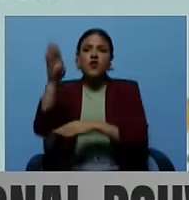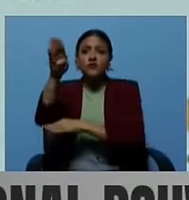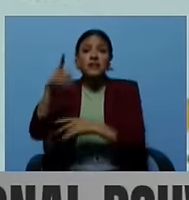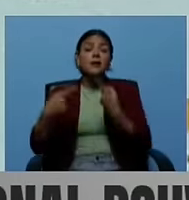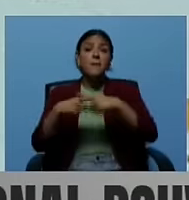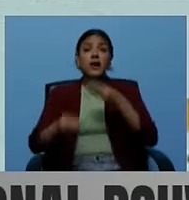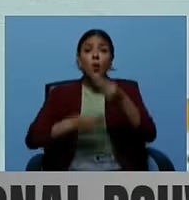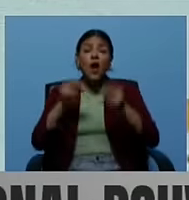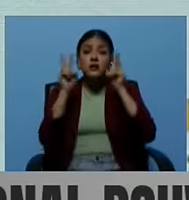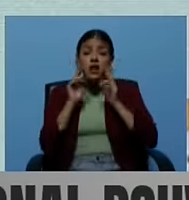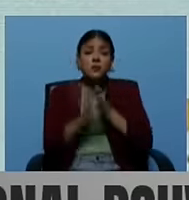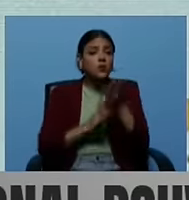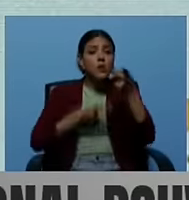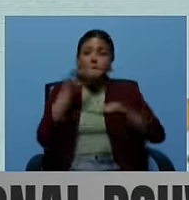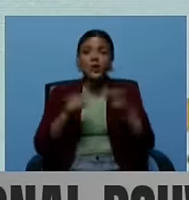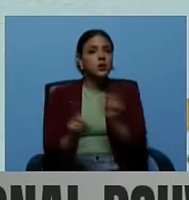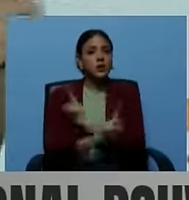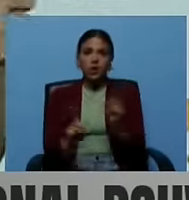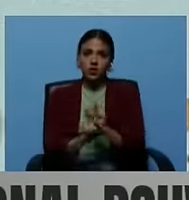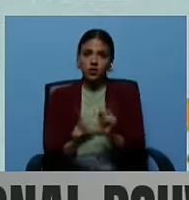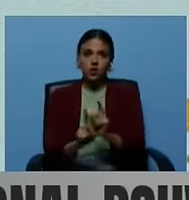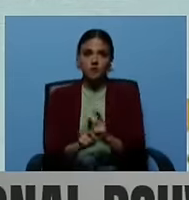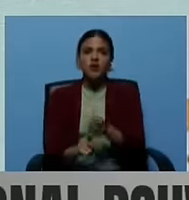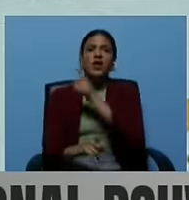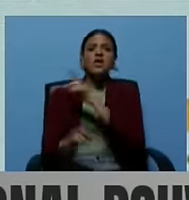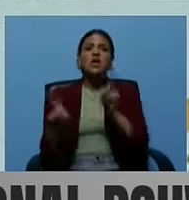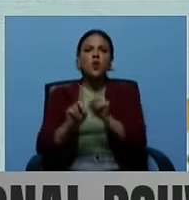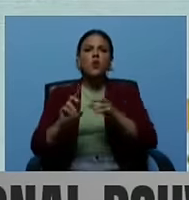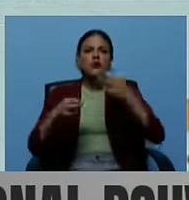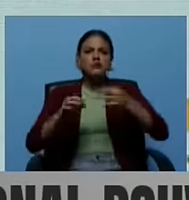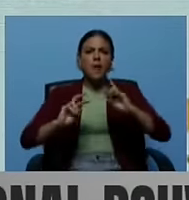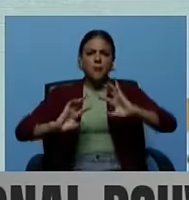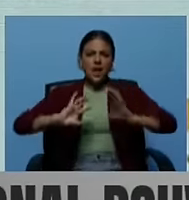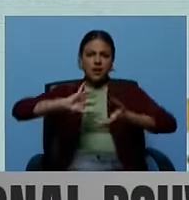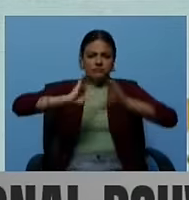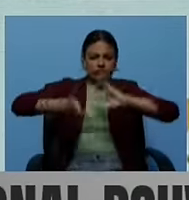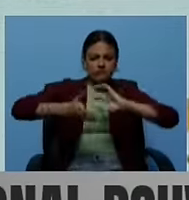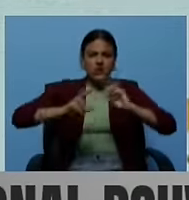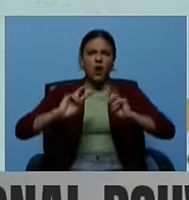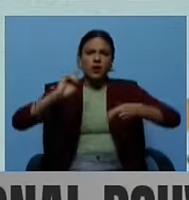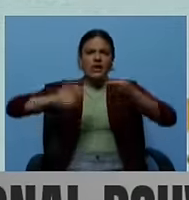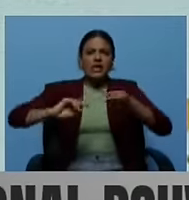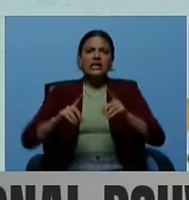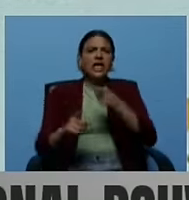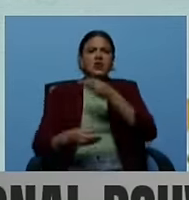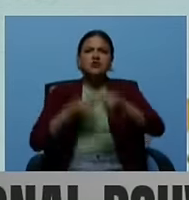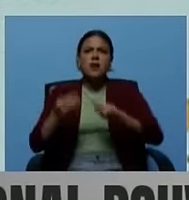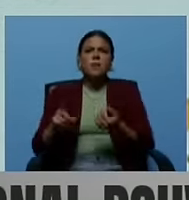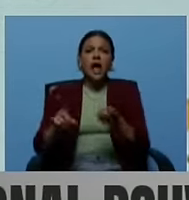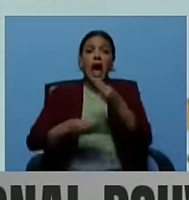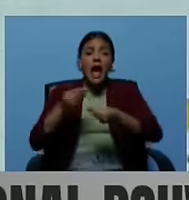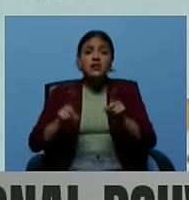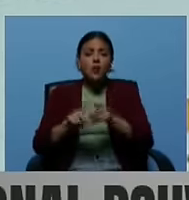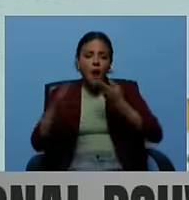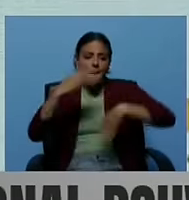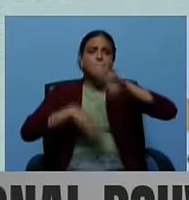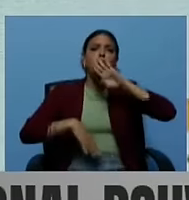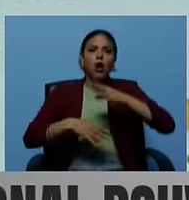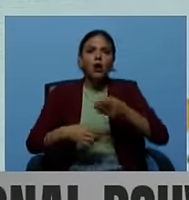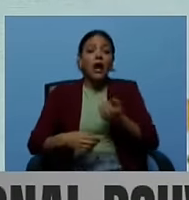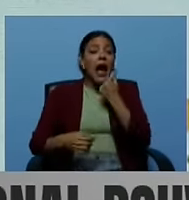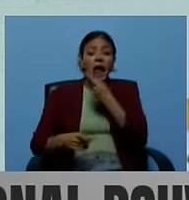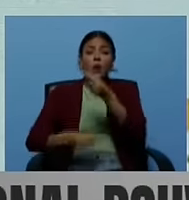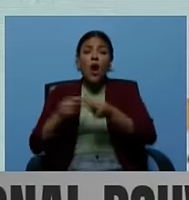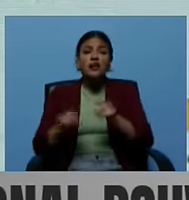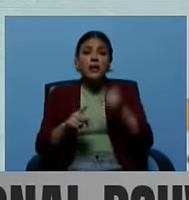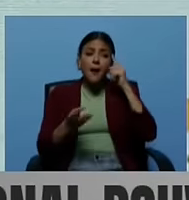son. Y se les revierte todo lo que hacen. Parecen el, ¿cómo se llama? El coyote. ¿Qué llaman? El coyote y el correcamino. Todas las trampas que montan